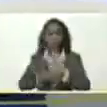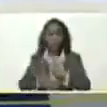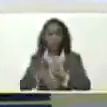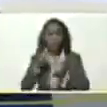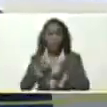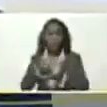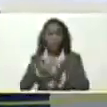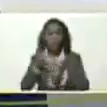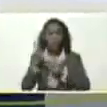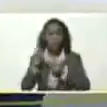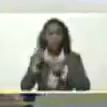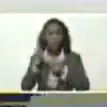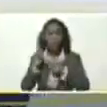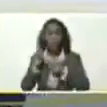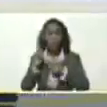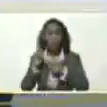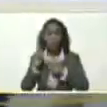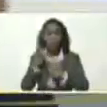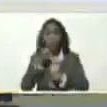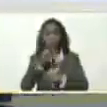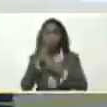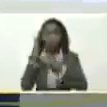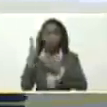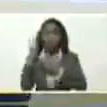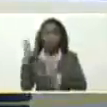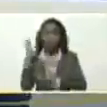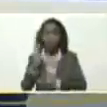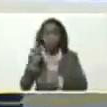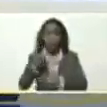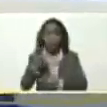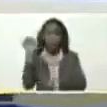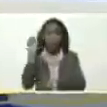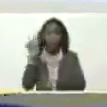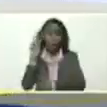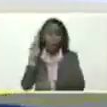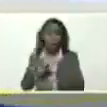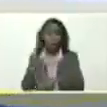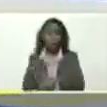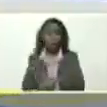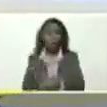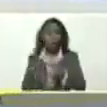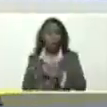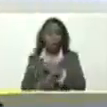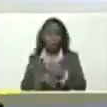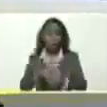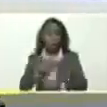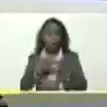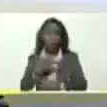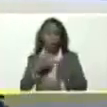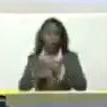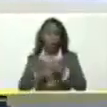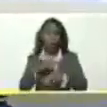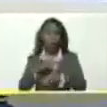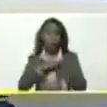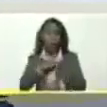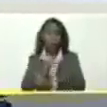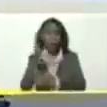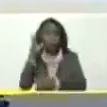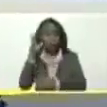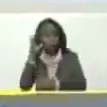presencial de esta Bienal. Pues bien, ellos vinieron a Venezuela y tuvieron ocasión de ir a